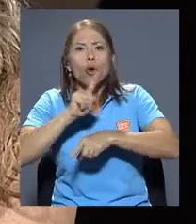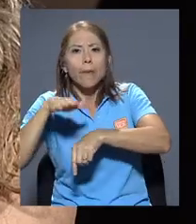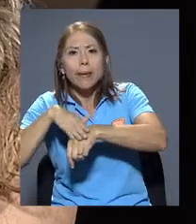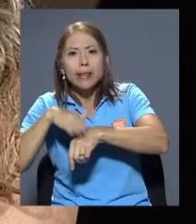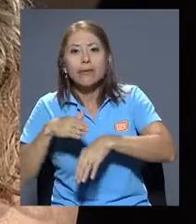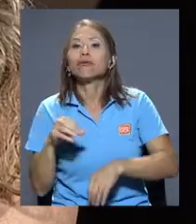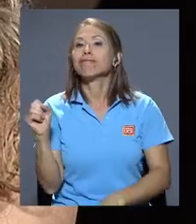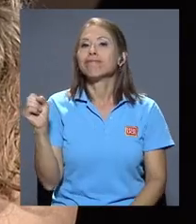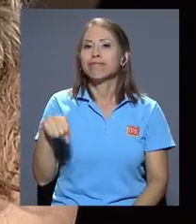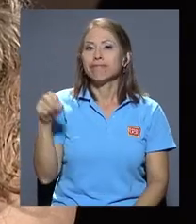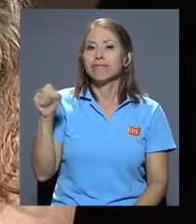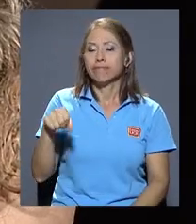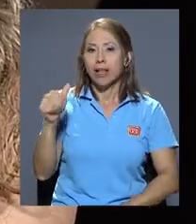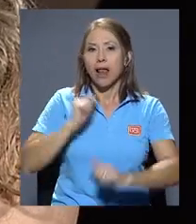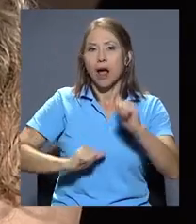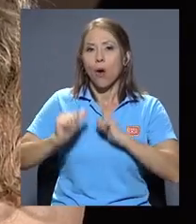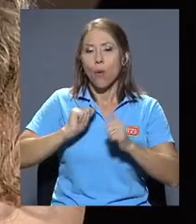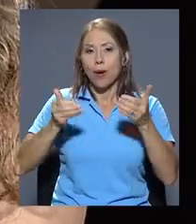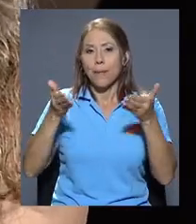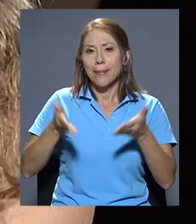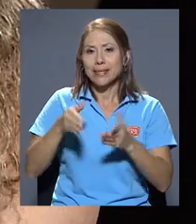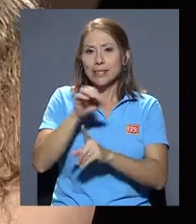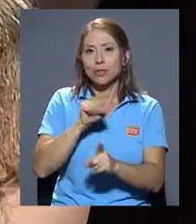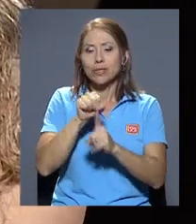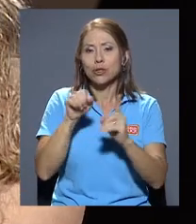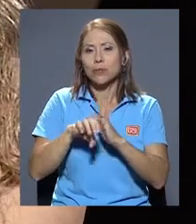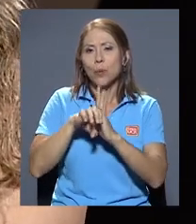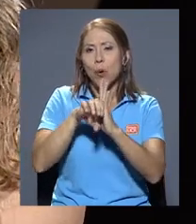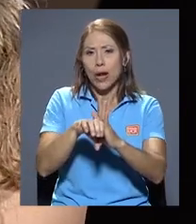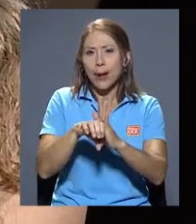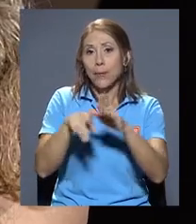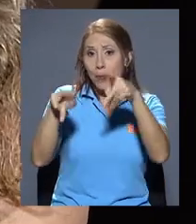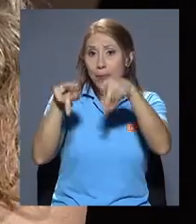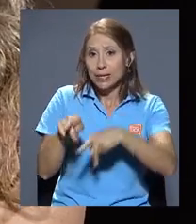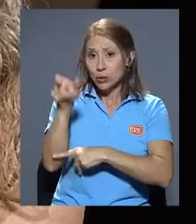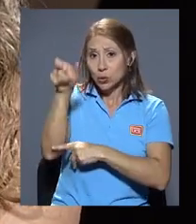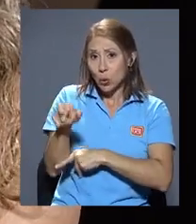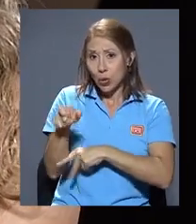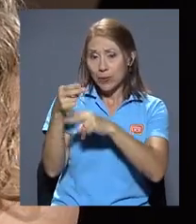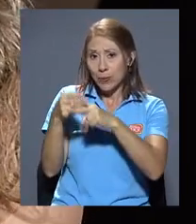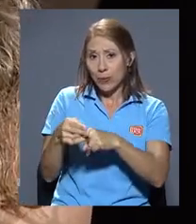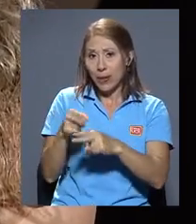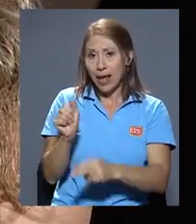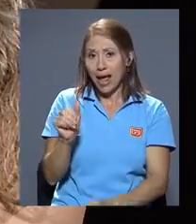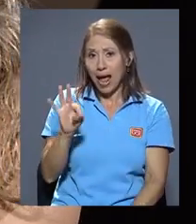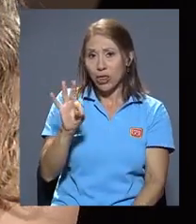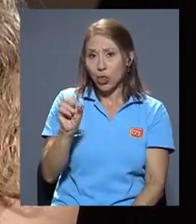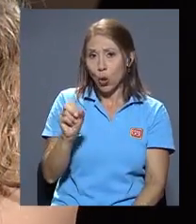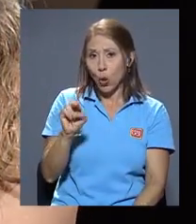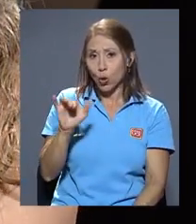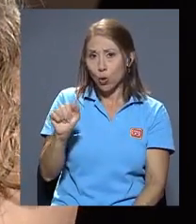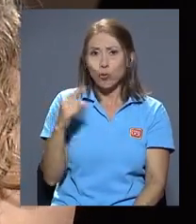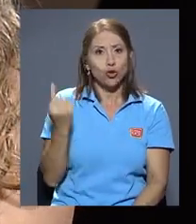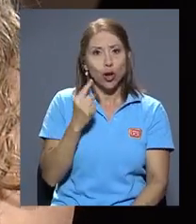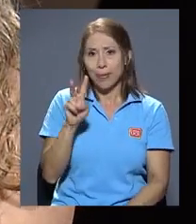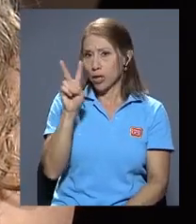ejemplo, el personaje que interpreta Antonio, son solo dos actores en escena, Magdalena y Antonio, y el personaje